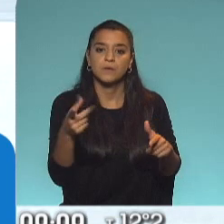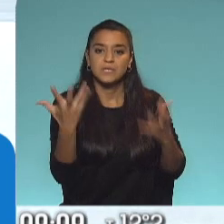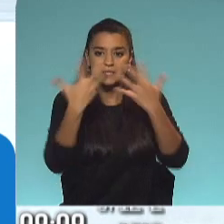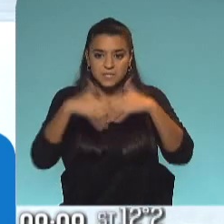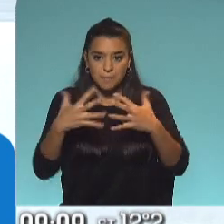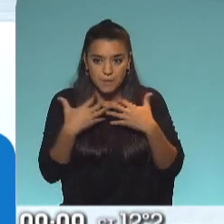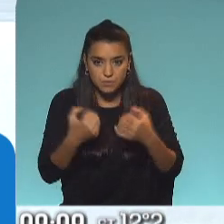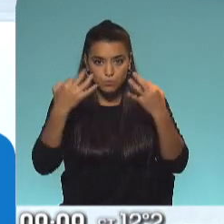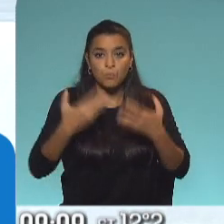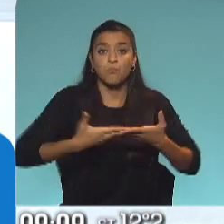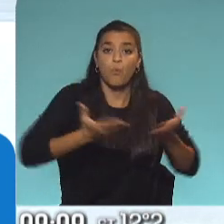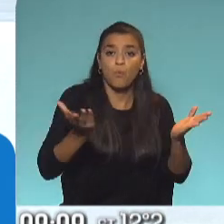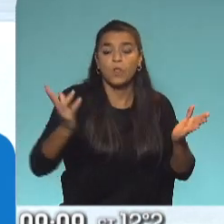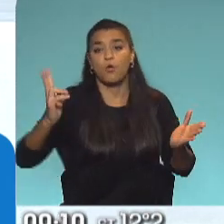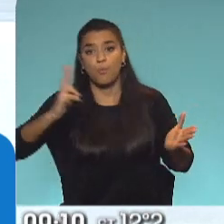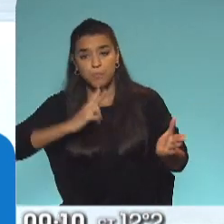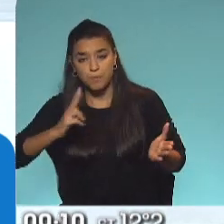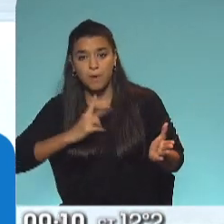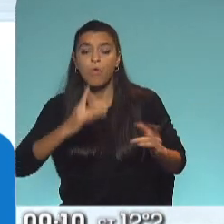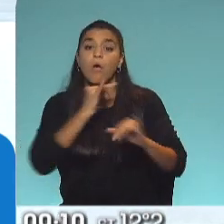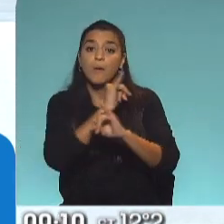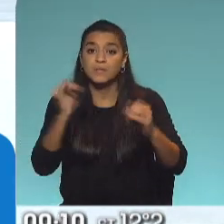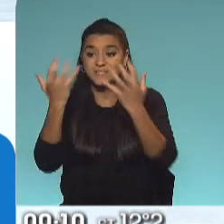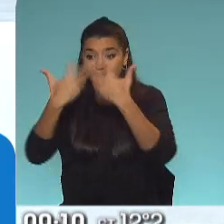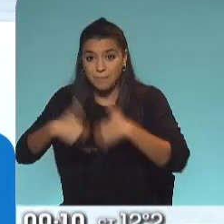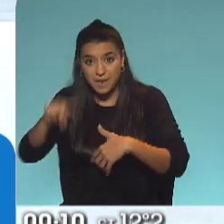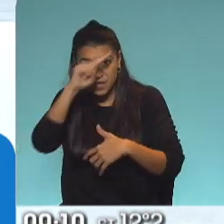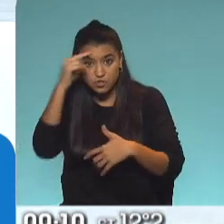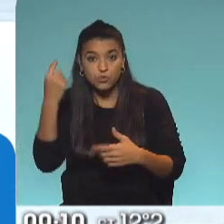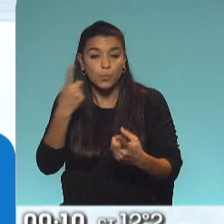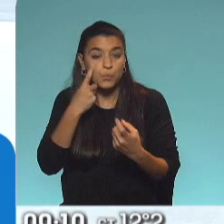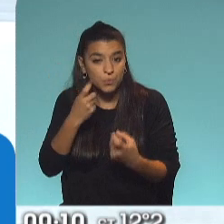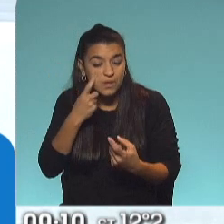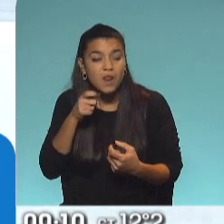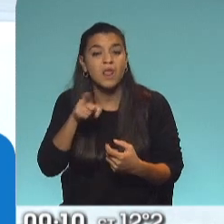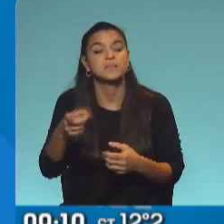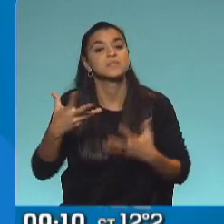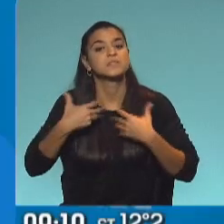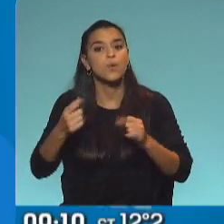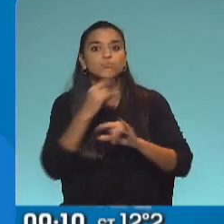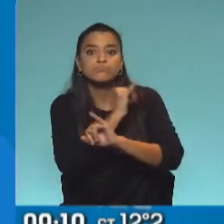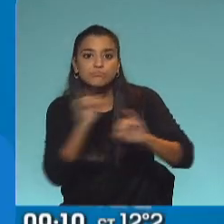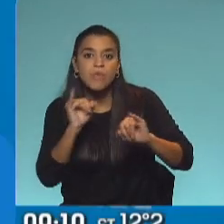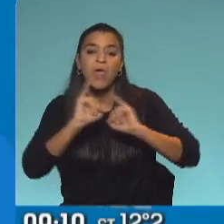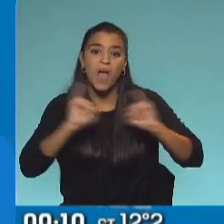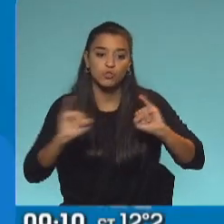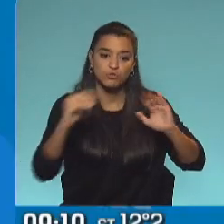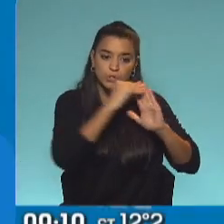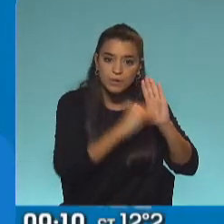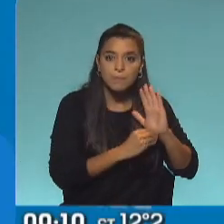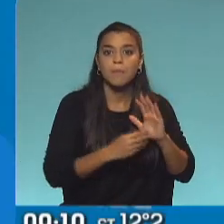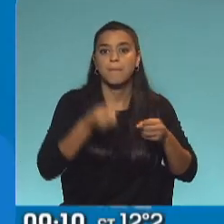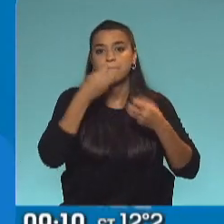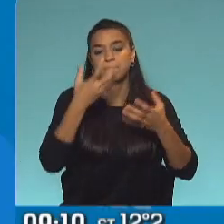sanitario público y privado notifique a través del sistema nacional y en salud los datos para que podamos tener la mejor